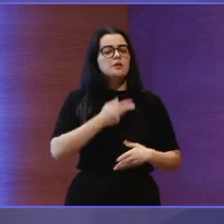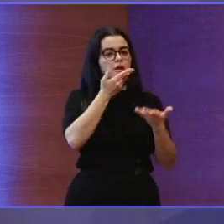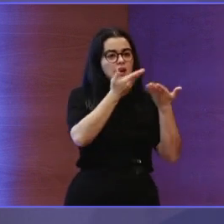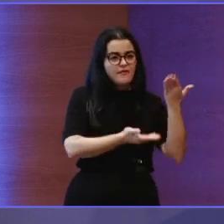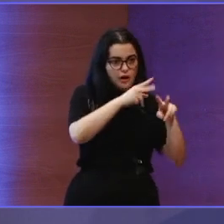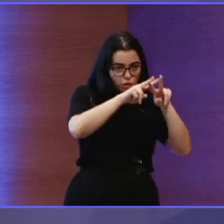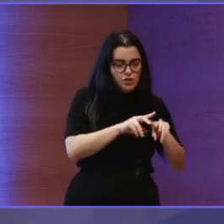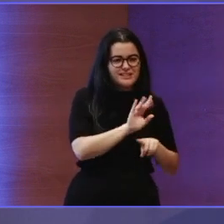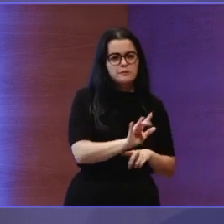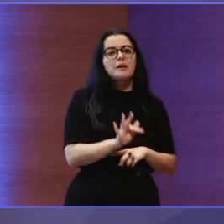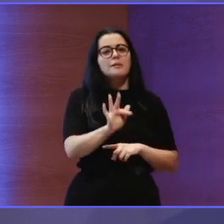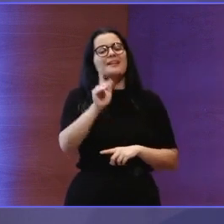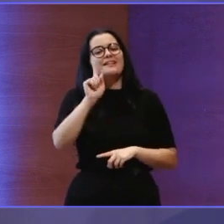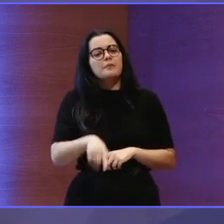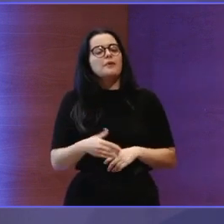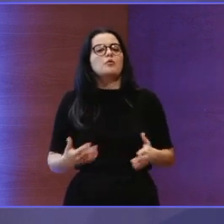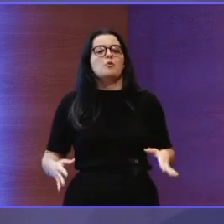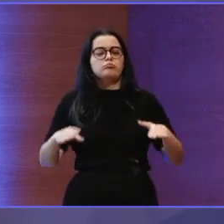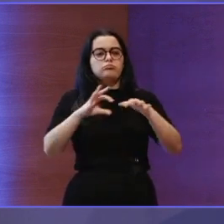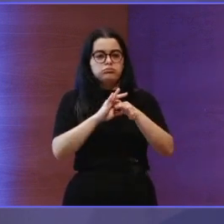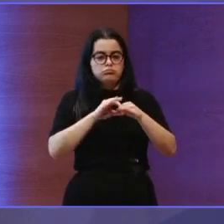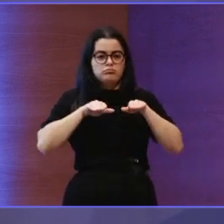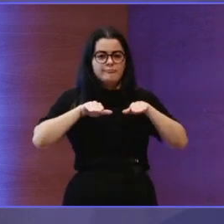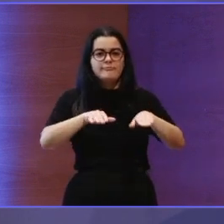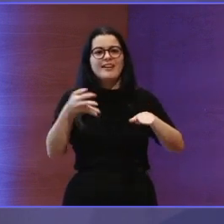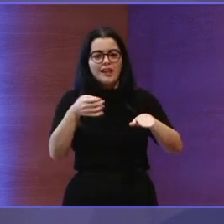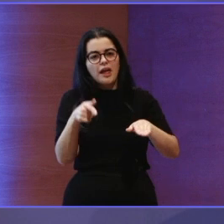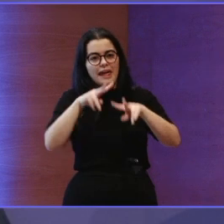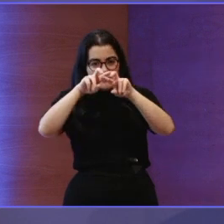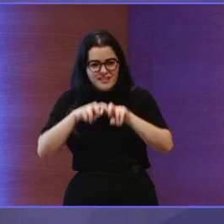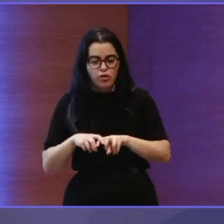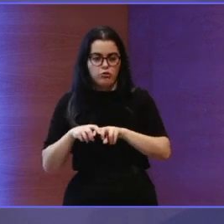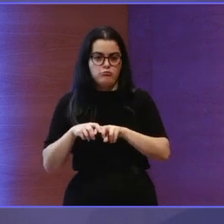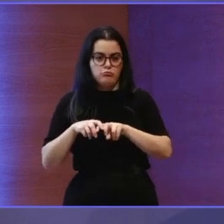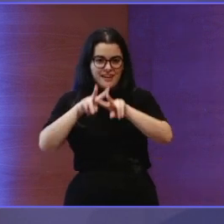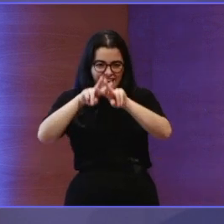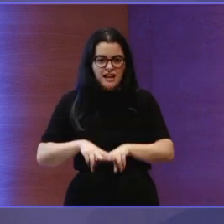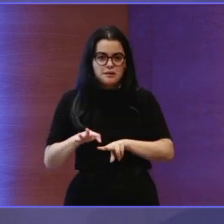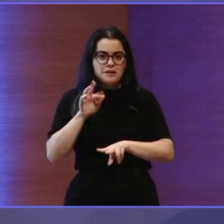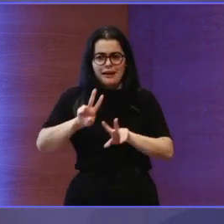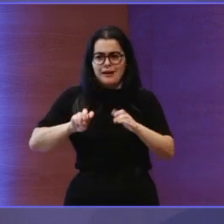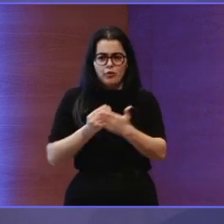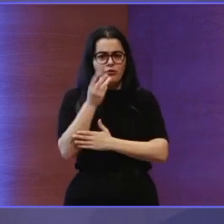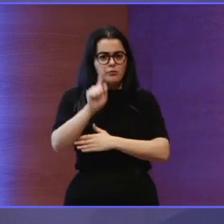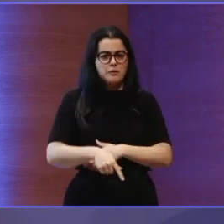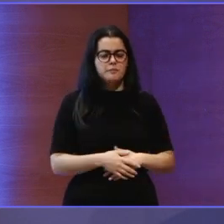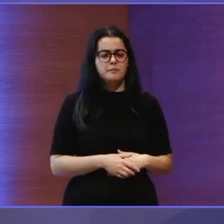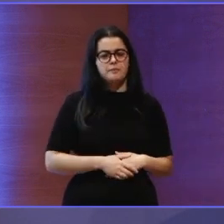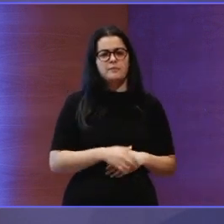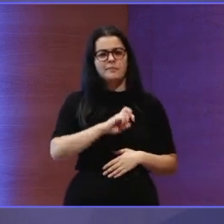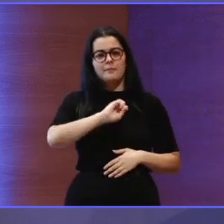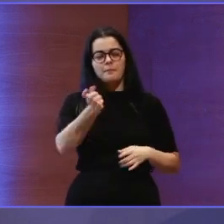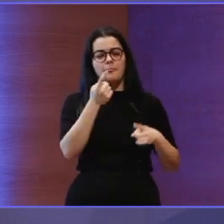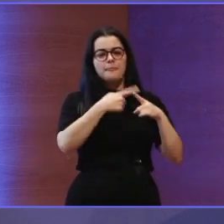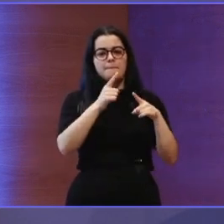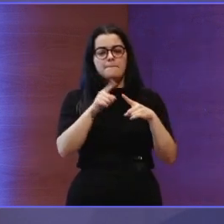de construir una agenda consensuada de de investigación y de análisis incluso de de innovación otro de los elementos que yo